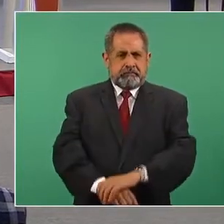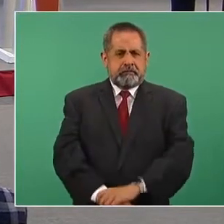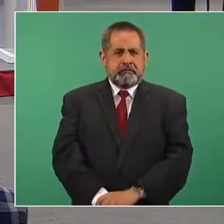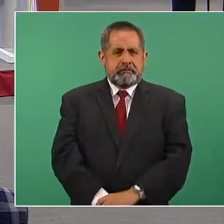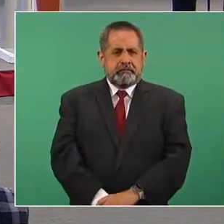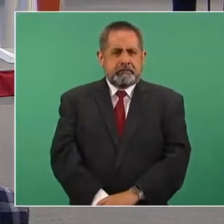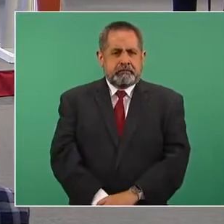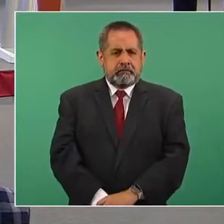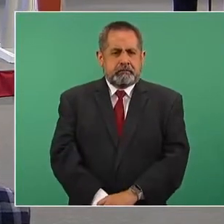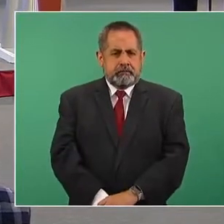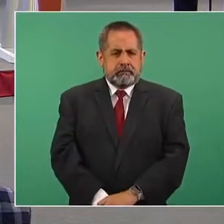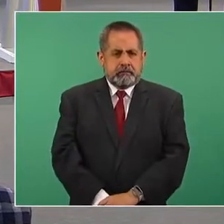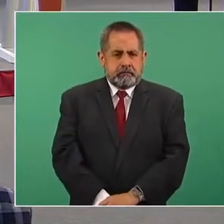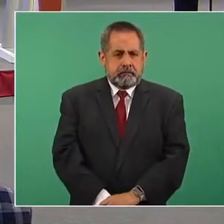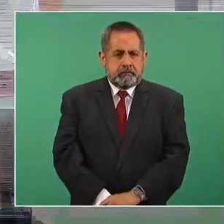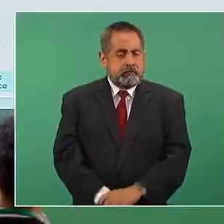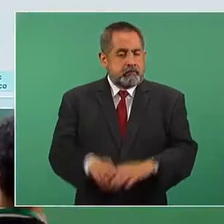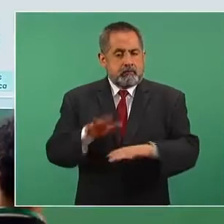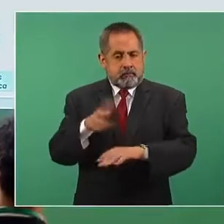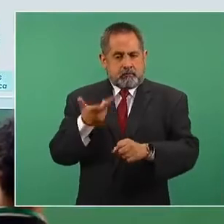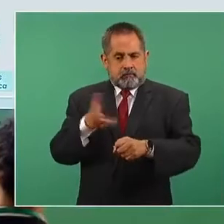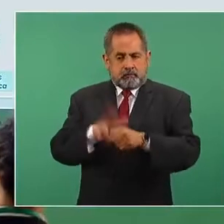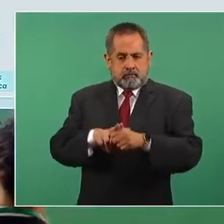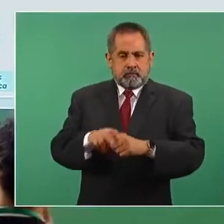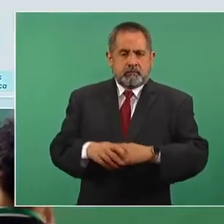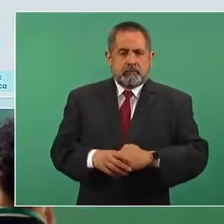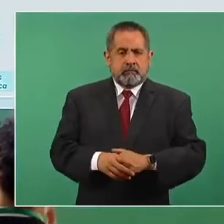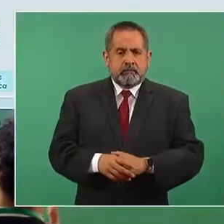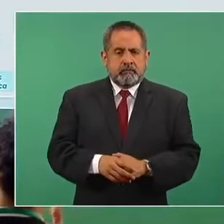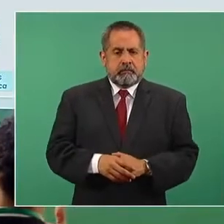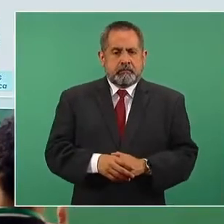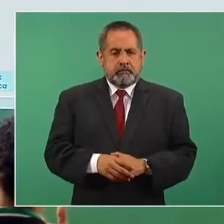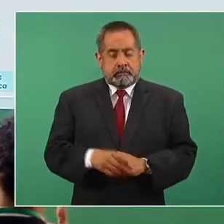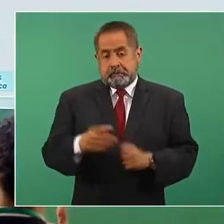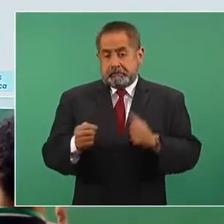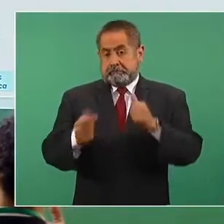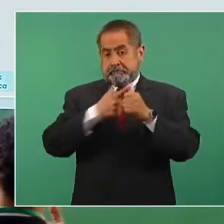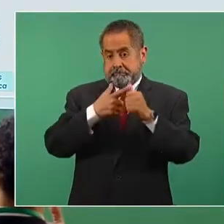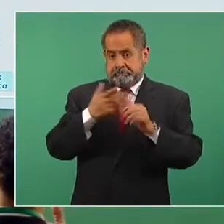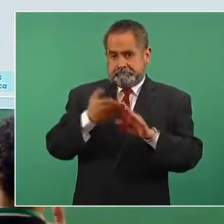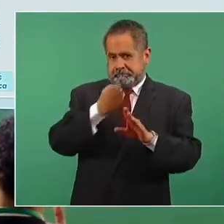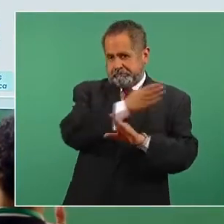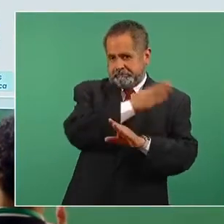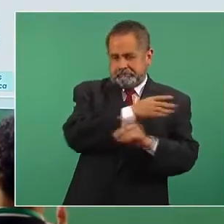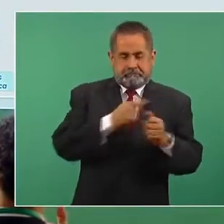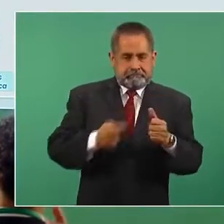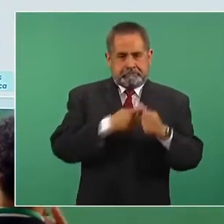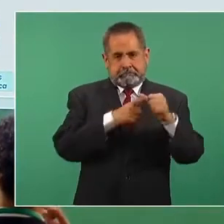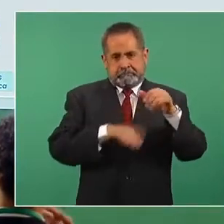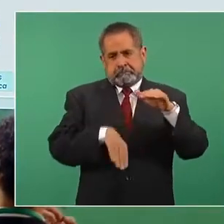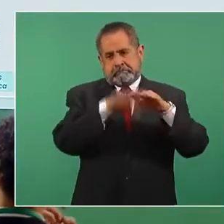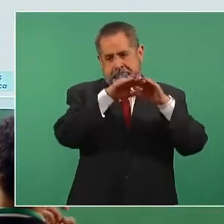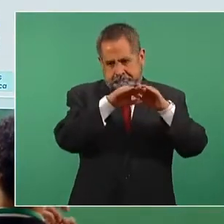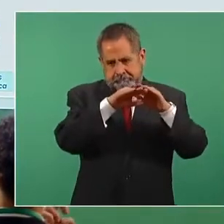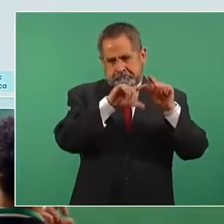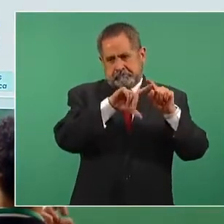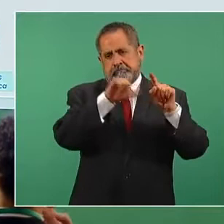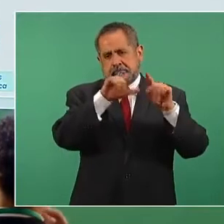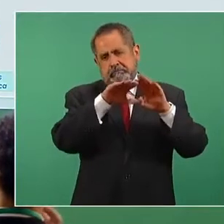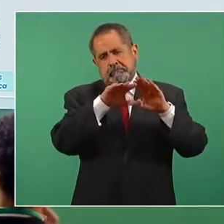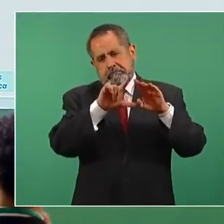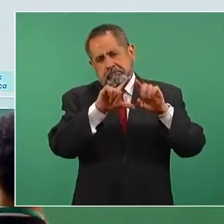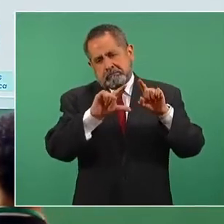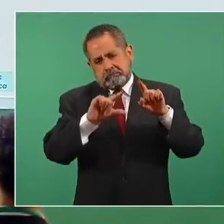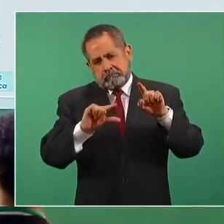es hospitalización. Miren, llegamos aquí, y ahí vamos bajando, esto es